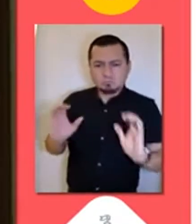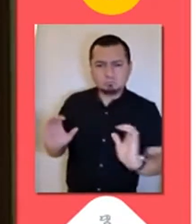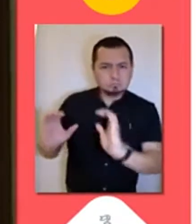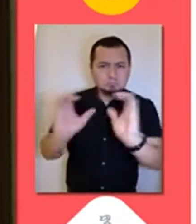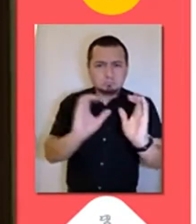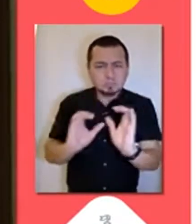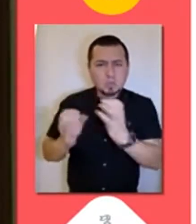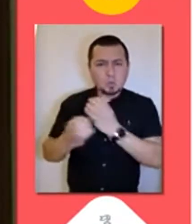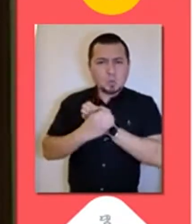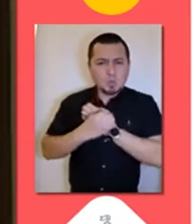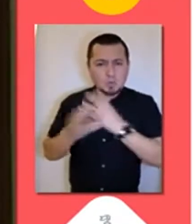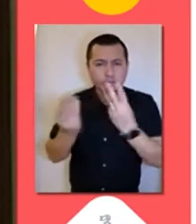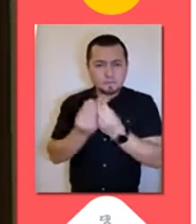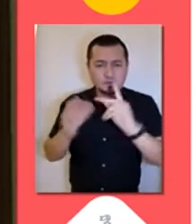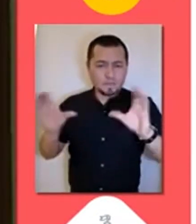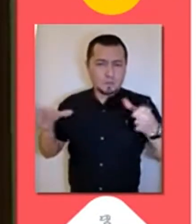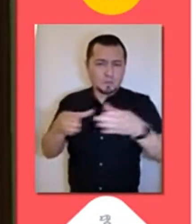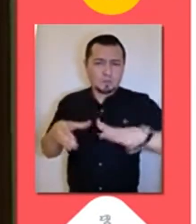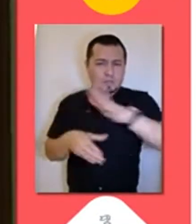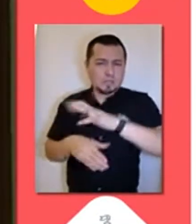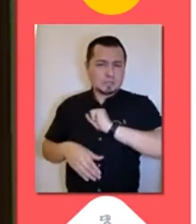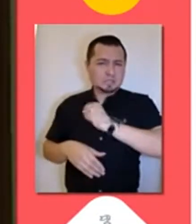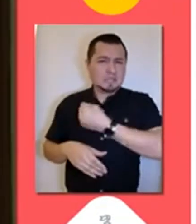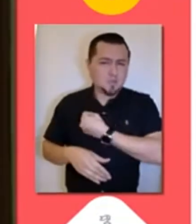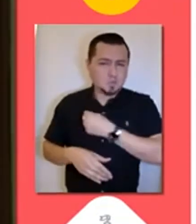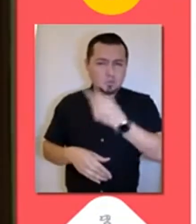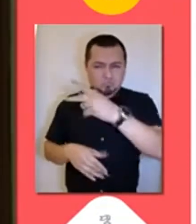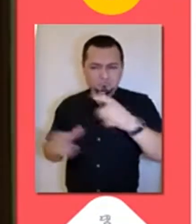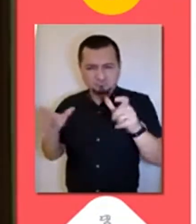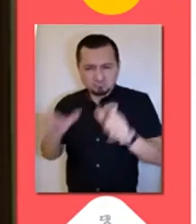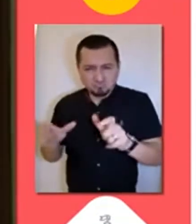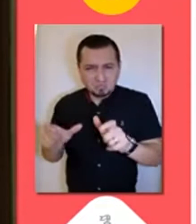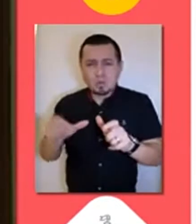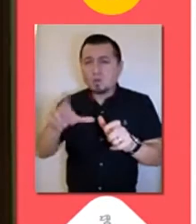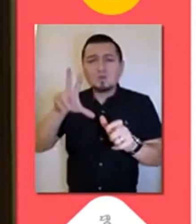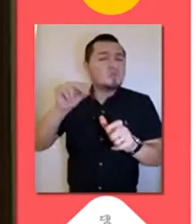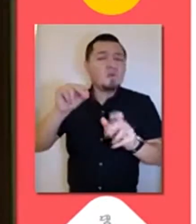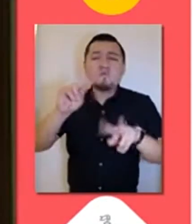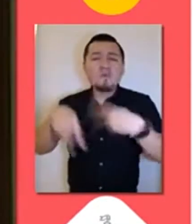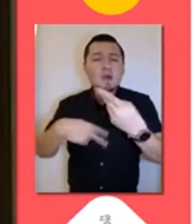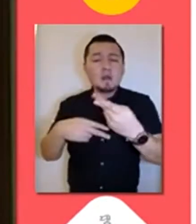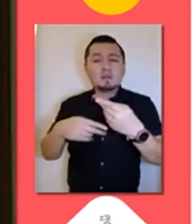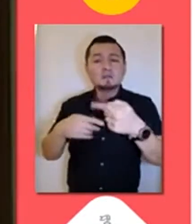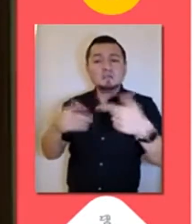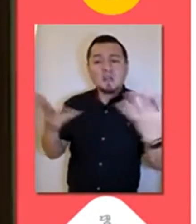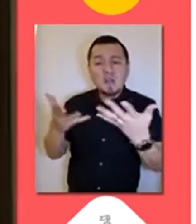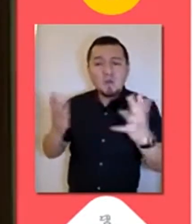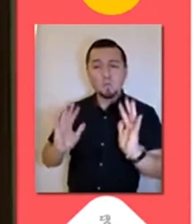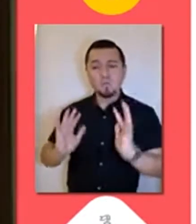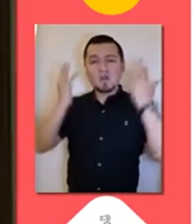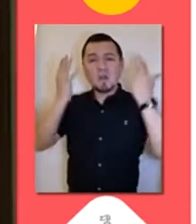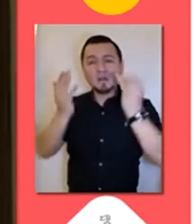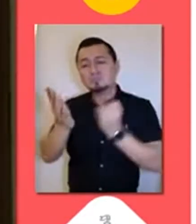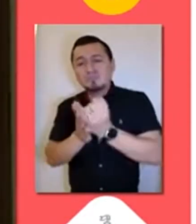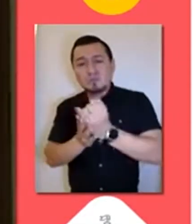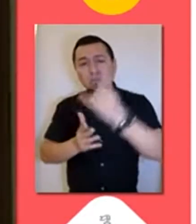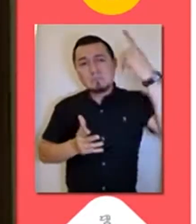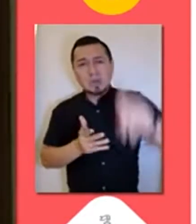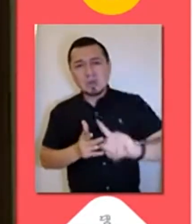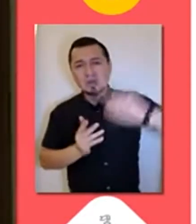que tomamos ya en la comisión, en la mesa, perdón, de salud. No se va a dar un paso que no sea evaluado y consensado con la